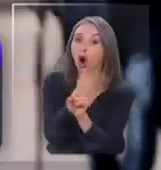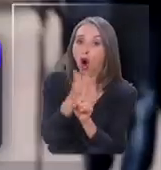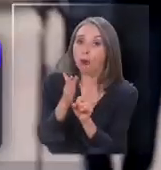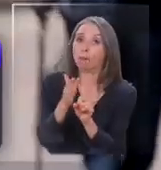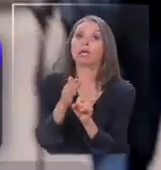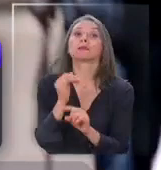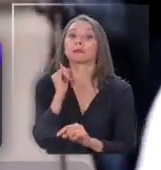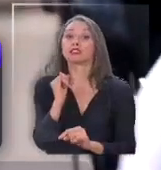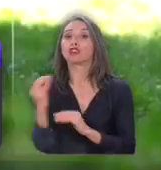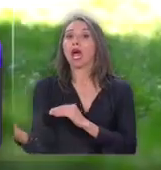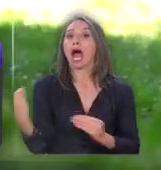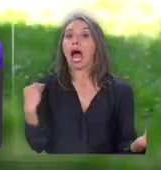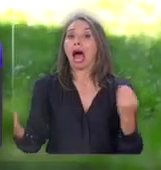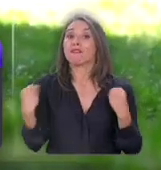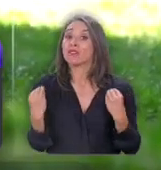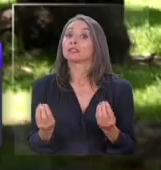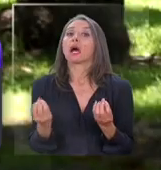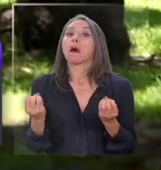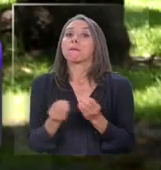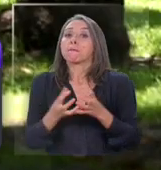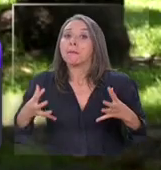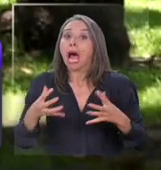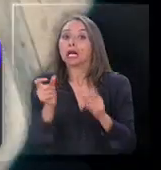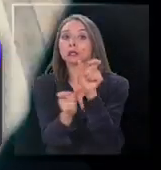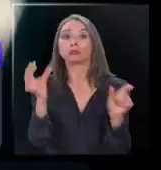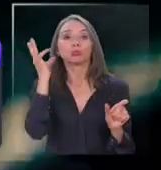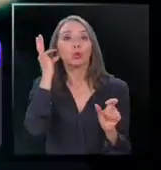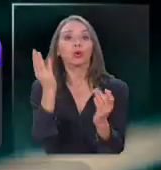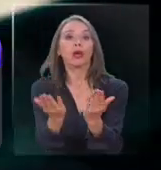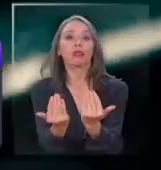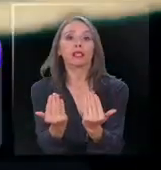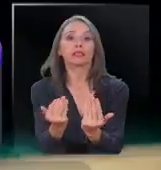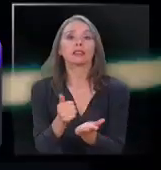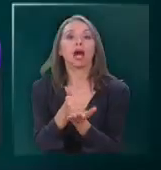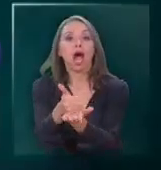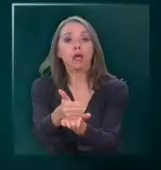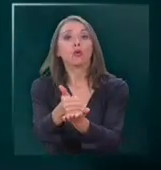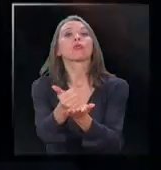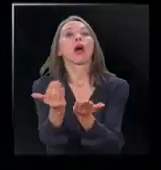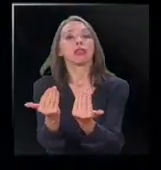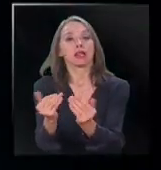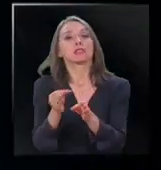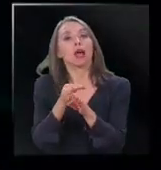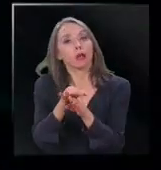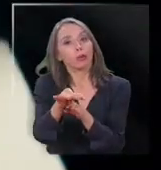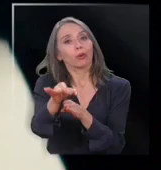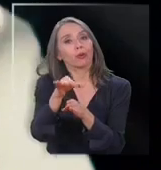voz de alerta de que hoy son muchas más las mujeres que necesitan ayuda y orientación.